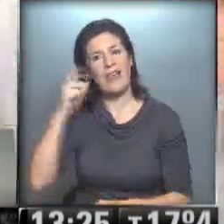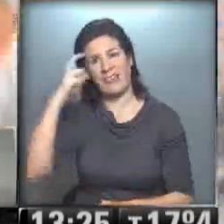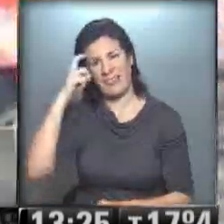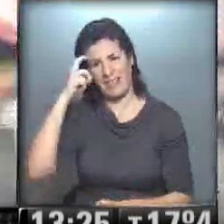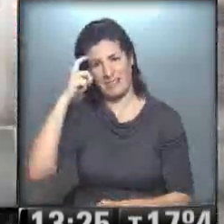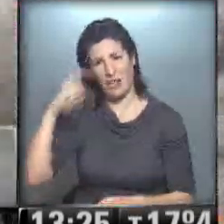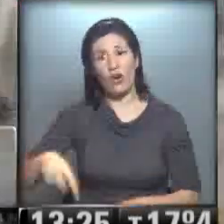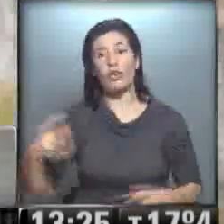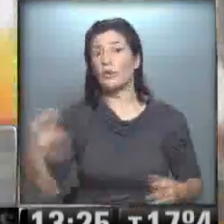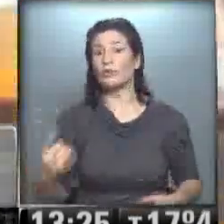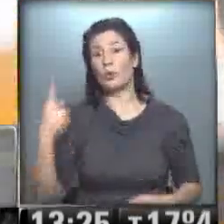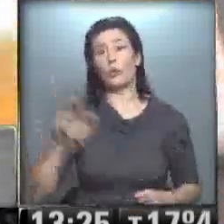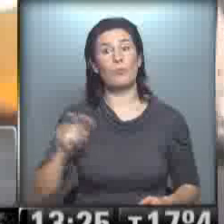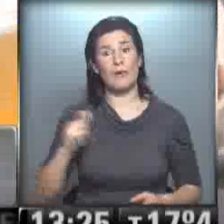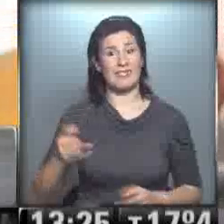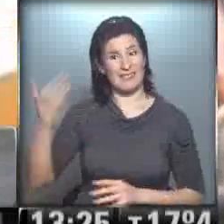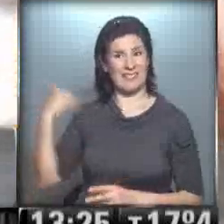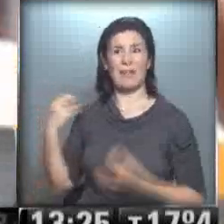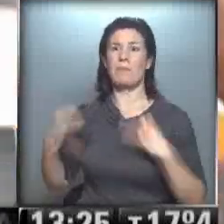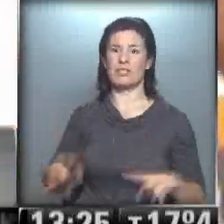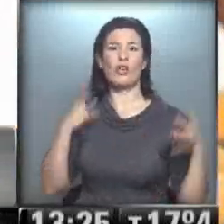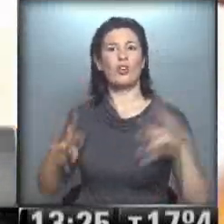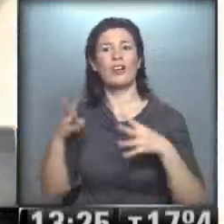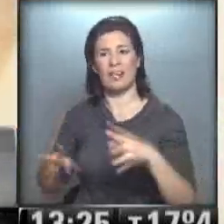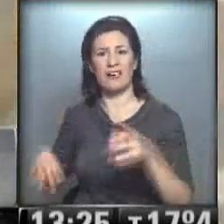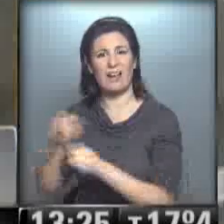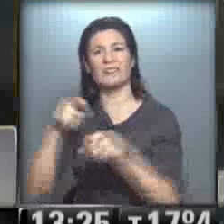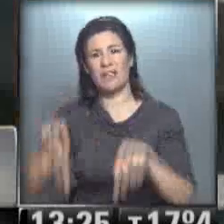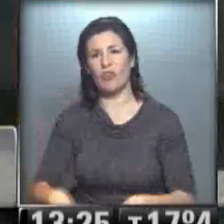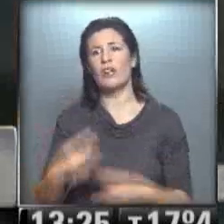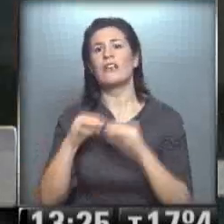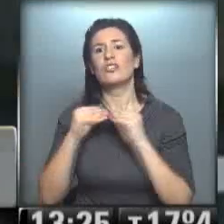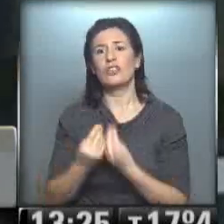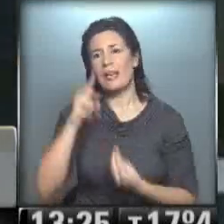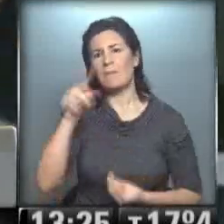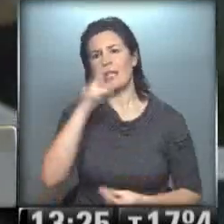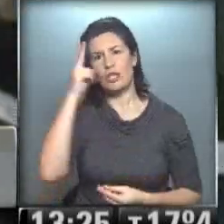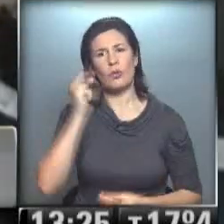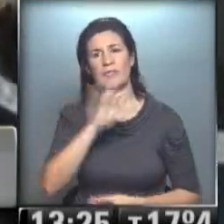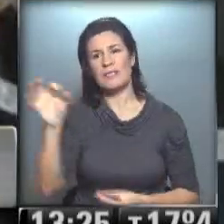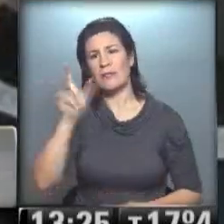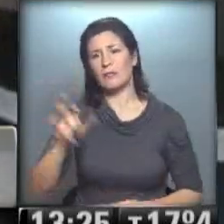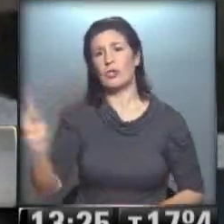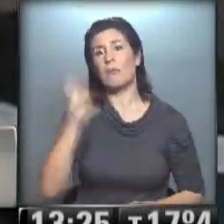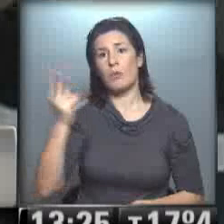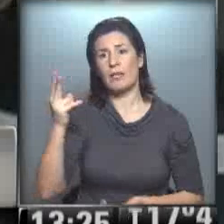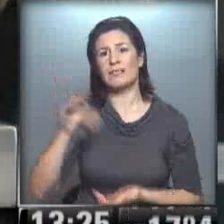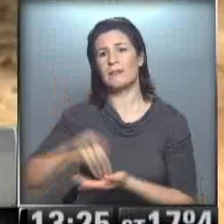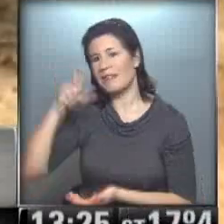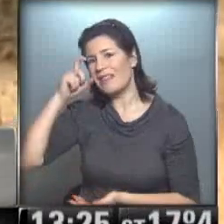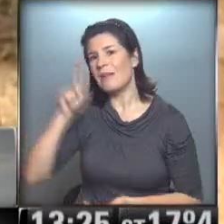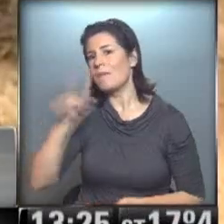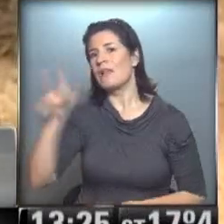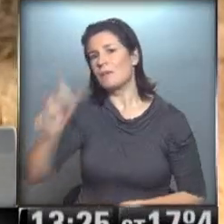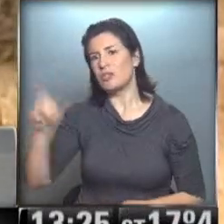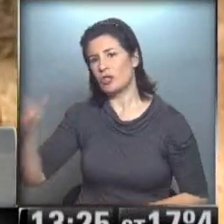operaciones israelíes Margen Protector, que dejó más de 1.900 muertos y casi 10.000 heridos, la mayoría de ellos